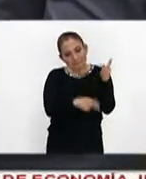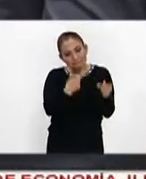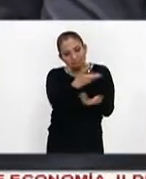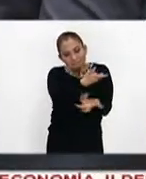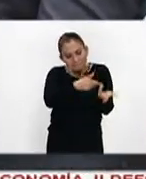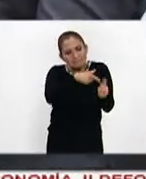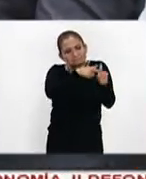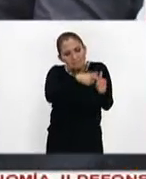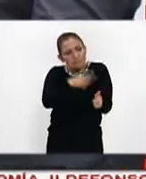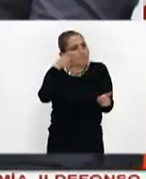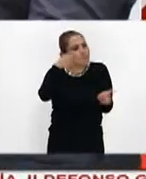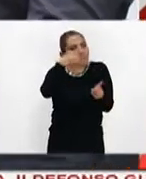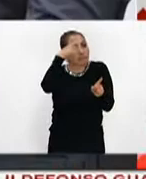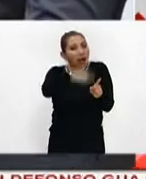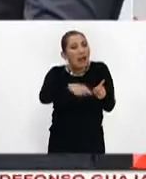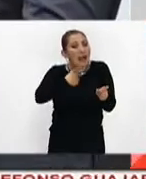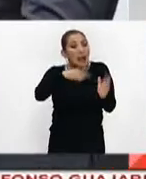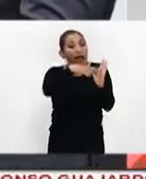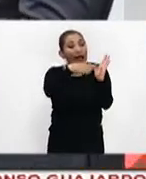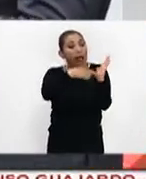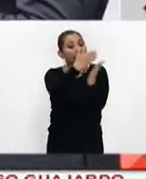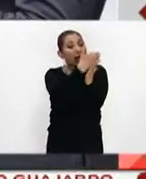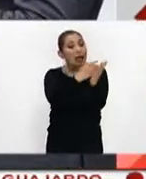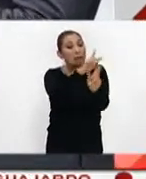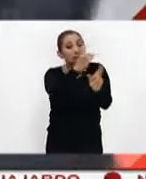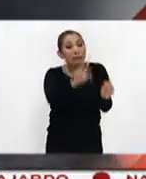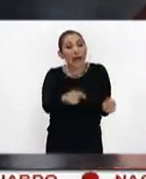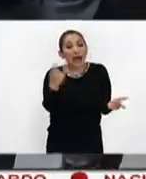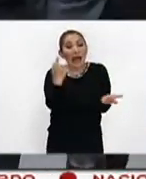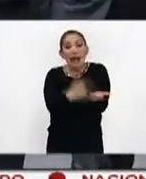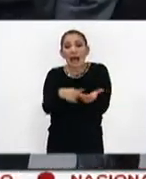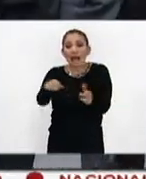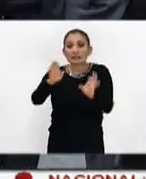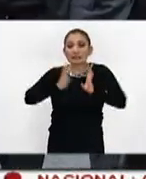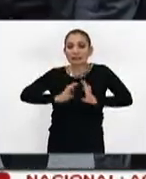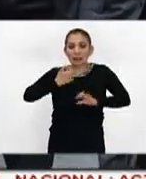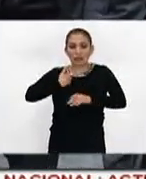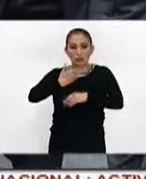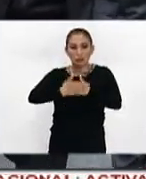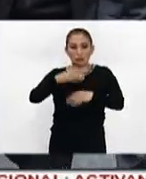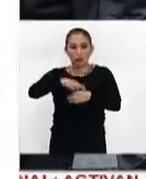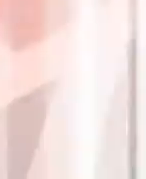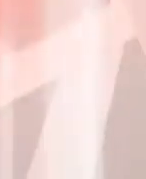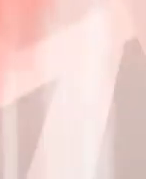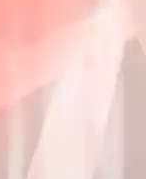diálogo continúa con el propósito de establecer condiciones de paz y tranquilidad en el proceso electoral.